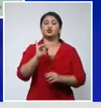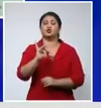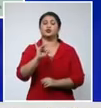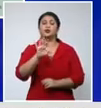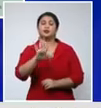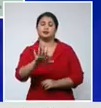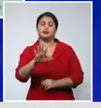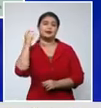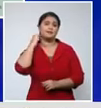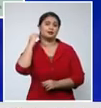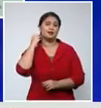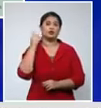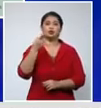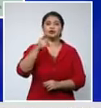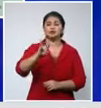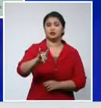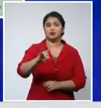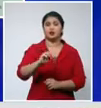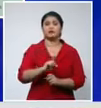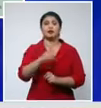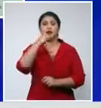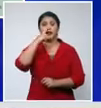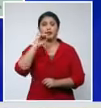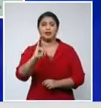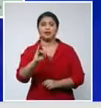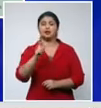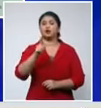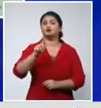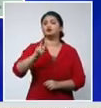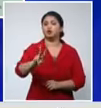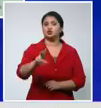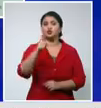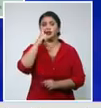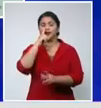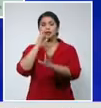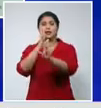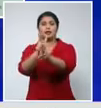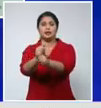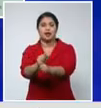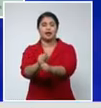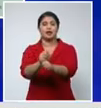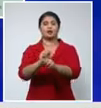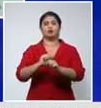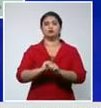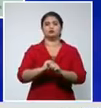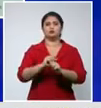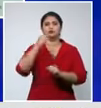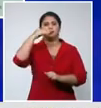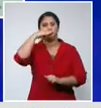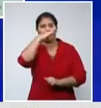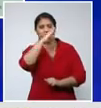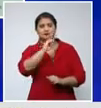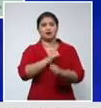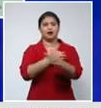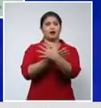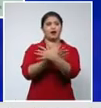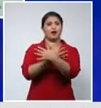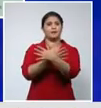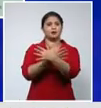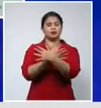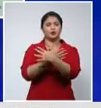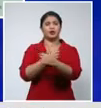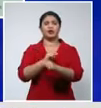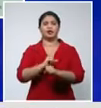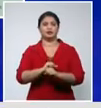19, Higuaní 12, Niquero, Guisa, Campechuela, Bartolomé Mazó,